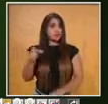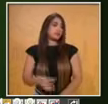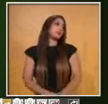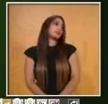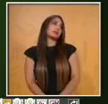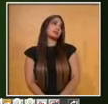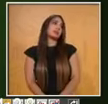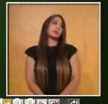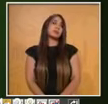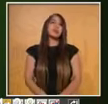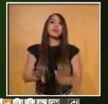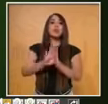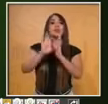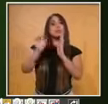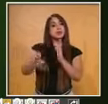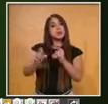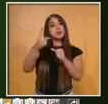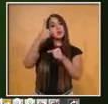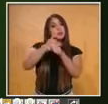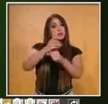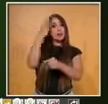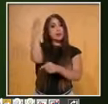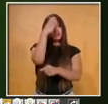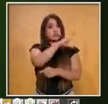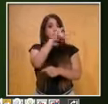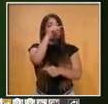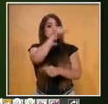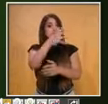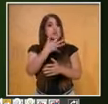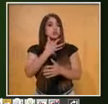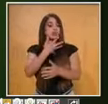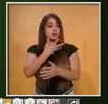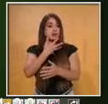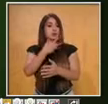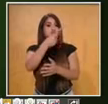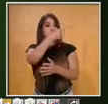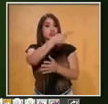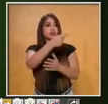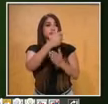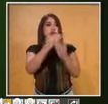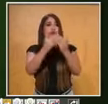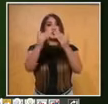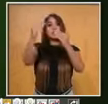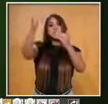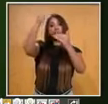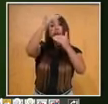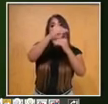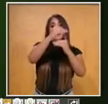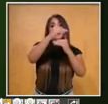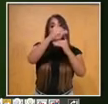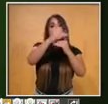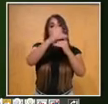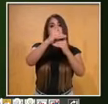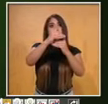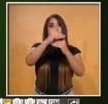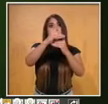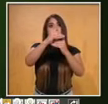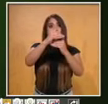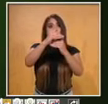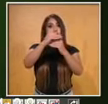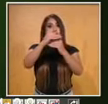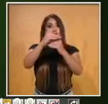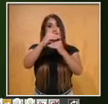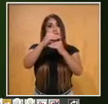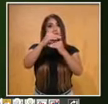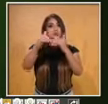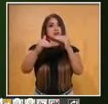Por ejemplo, en la primera imagen tenemos en la parte inferior, en el denominador, que la figura está dividida en